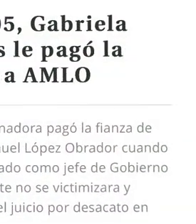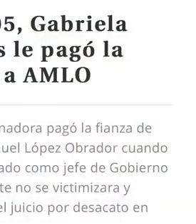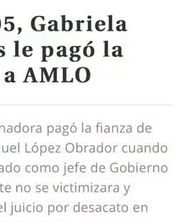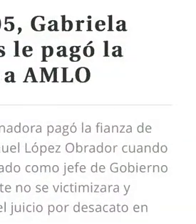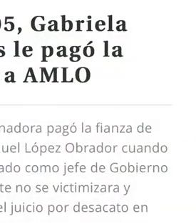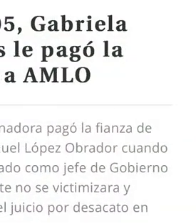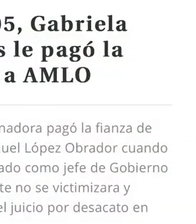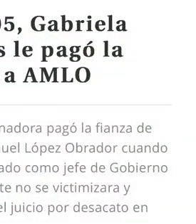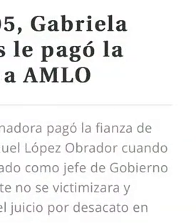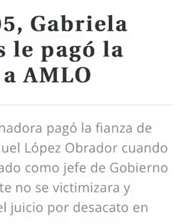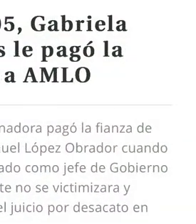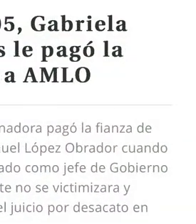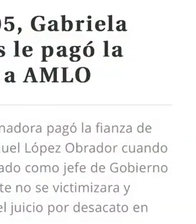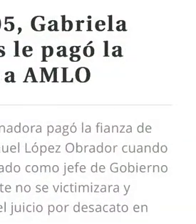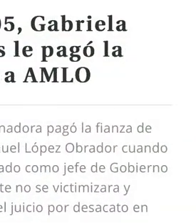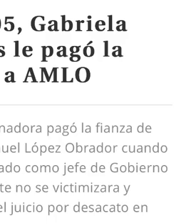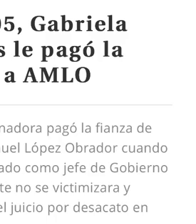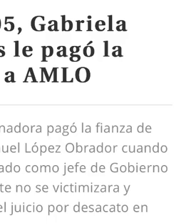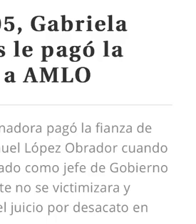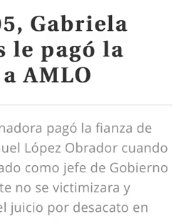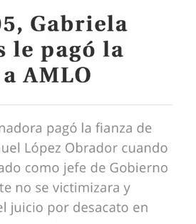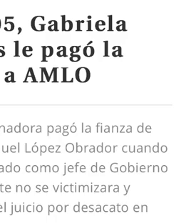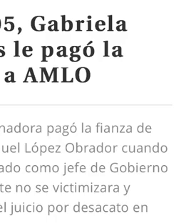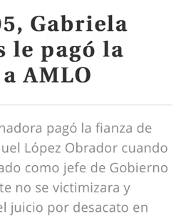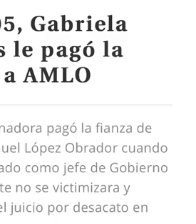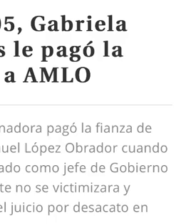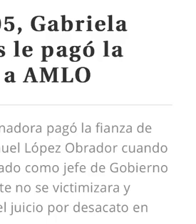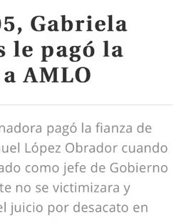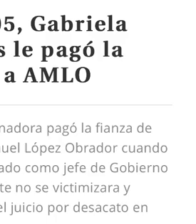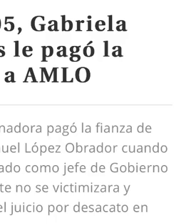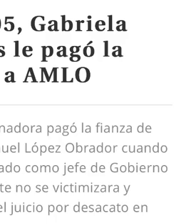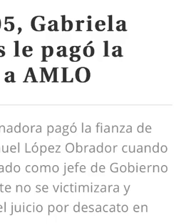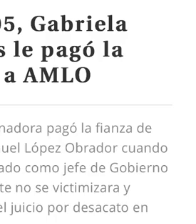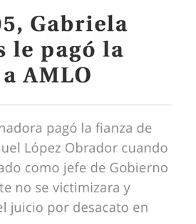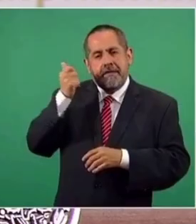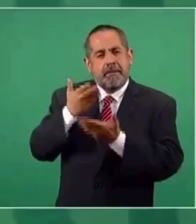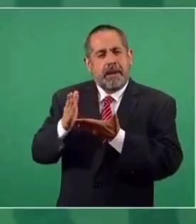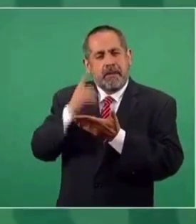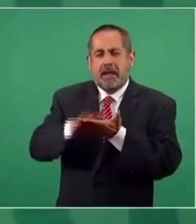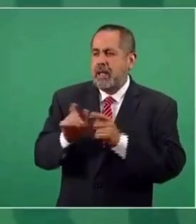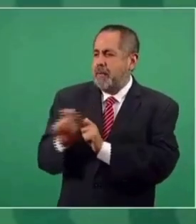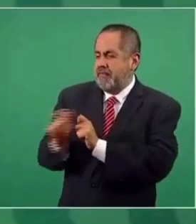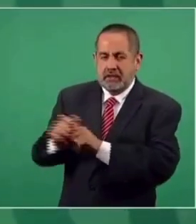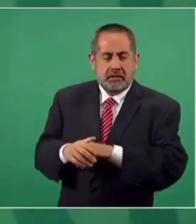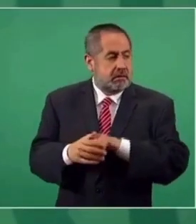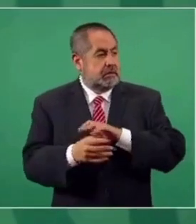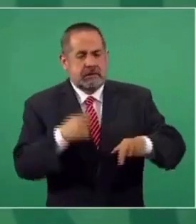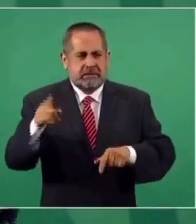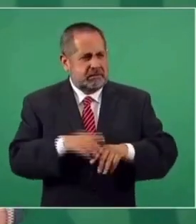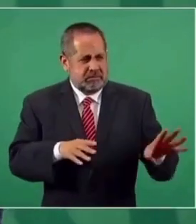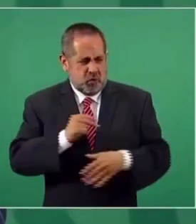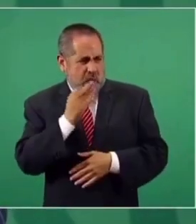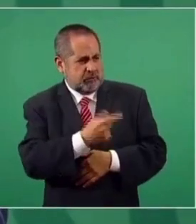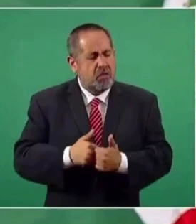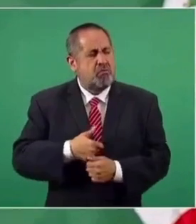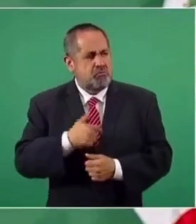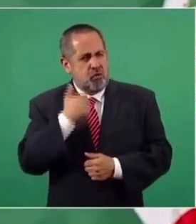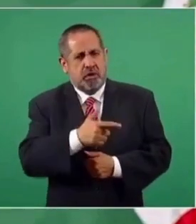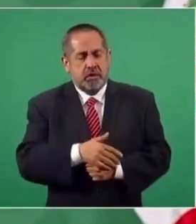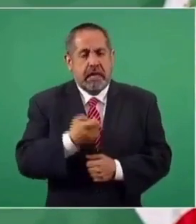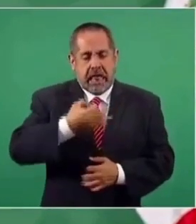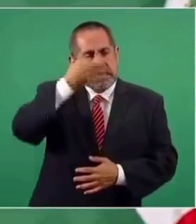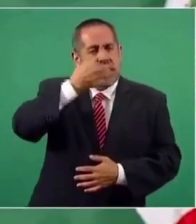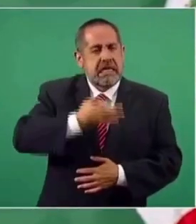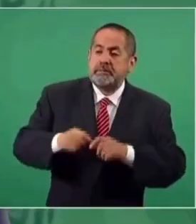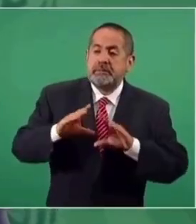qué hicieron los del Partido Conservador? Pagaron mi fianza. Claro que los denuncié y dije que no lo aceptaba. Esa